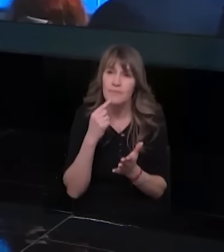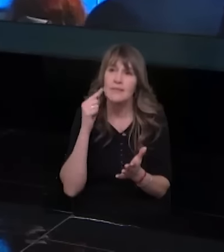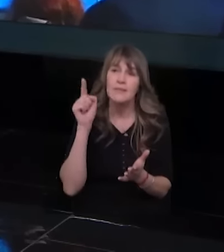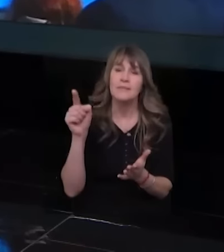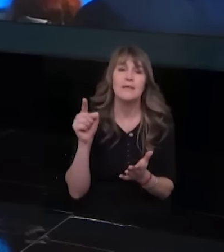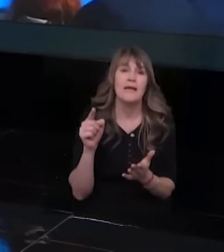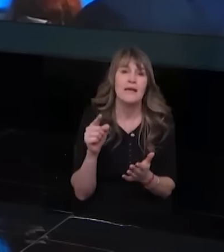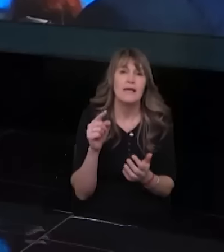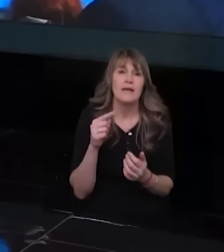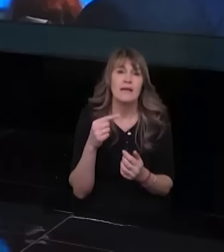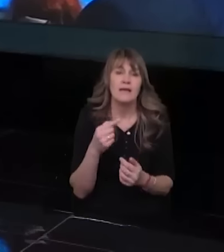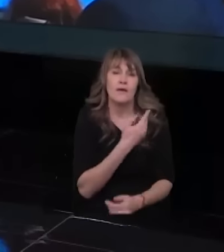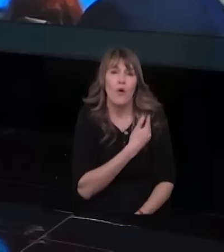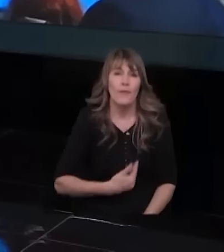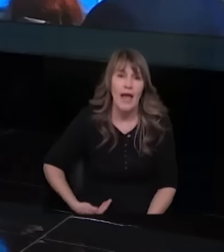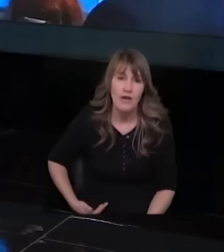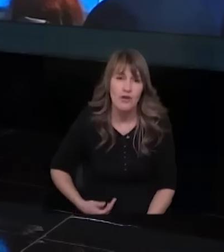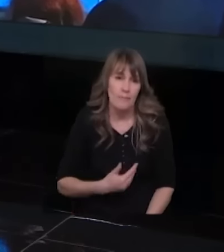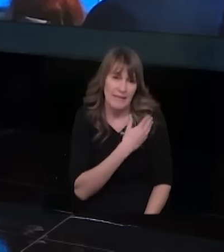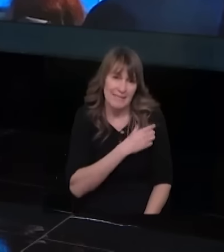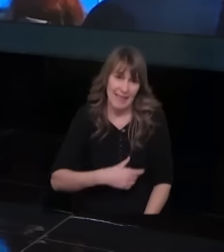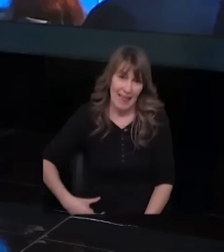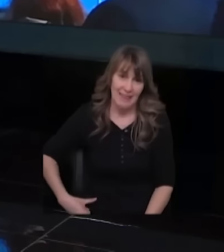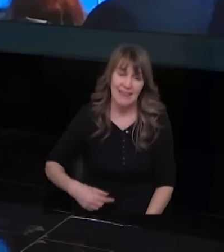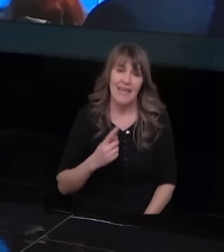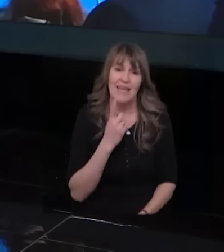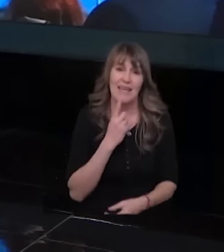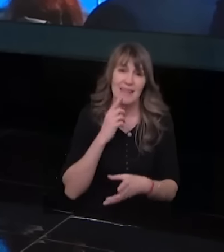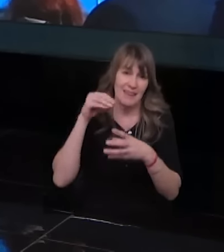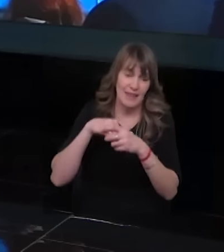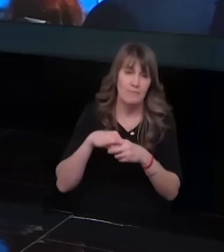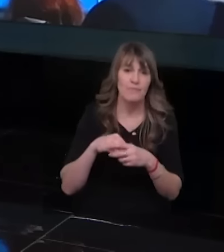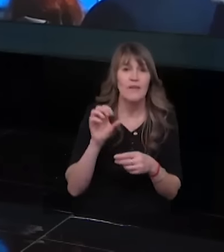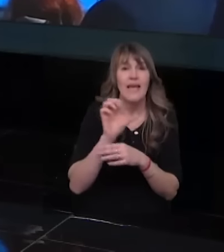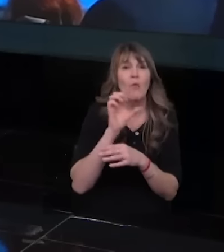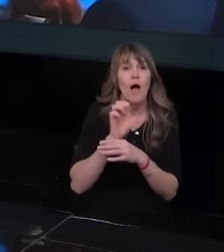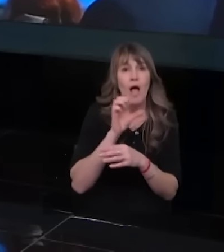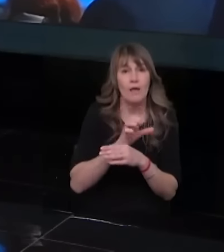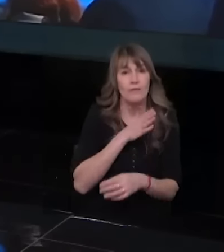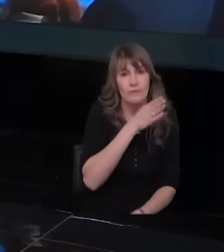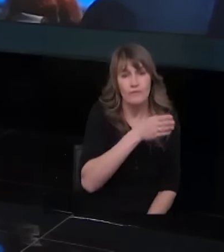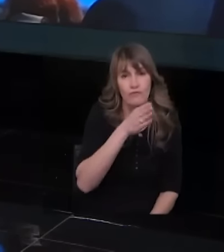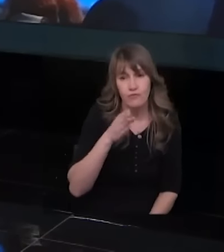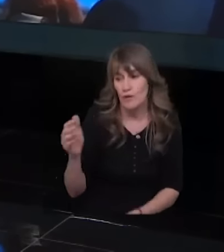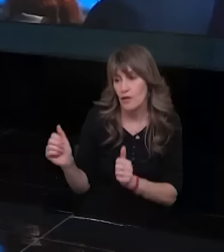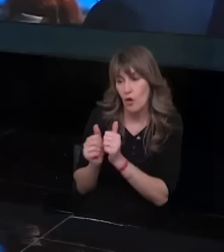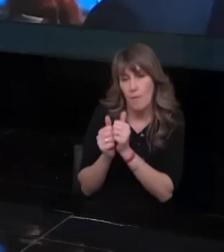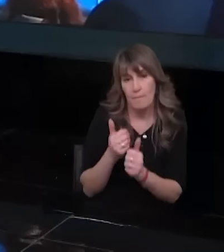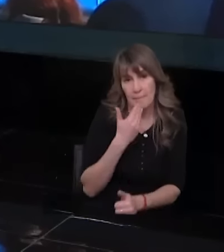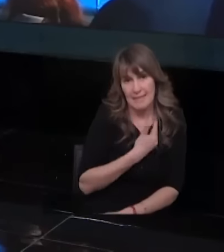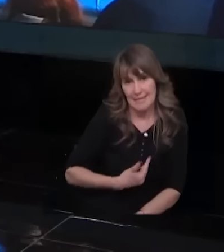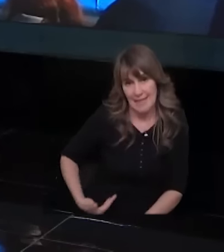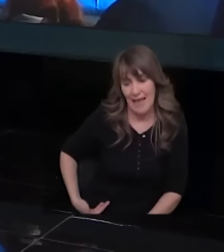mandatarios latinoamericanos este fue un trabajo de un periodista que estuvo recorriendo Ecuador durante mucho tiempo con el presidente y recogió